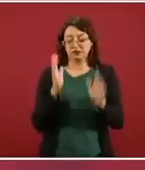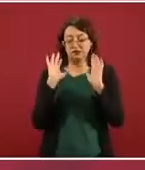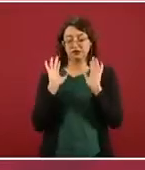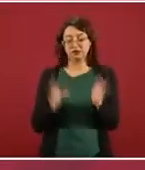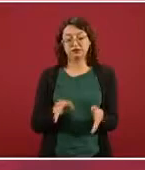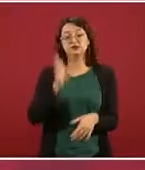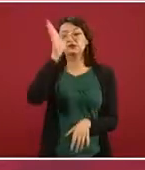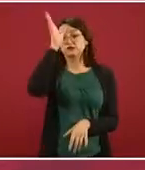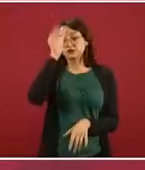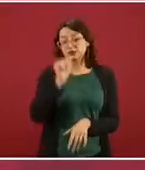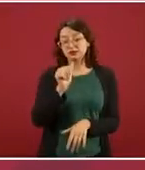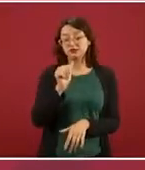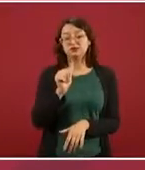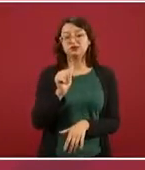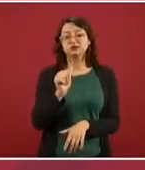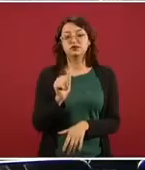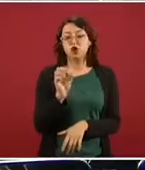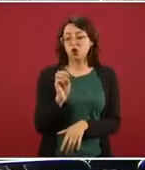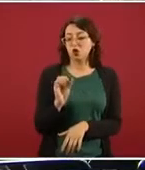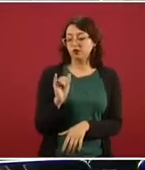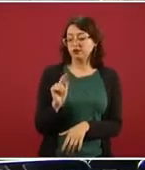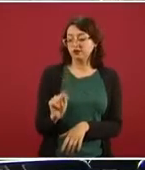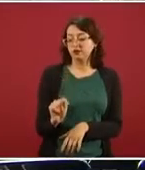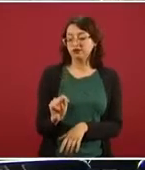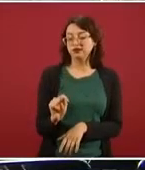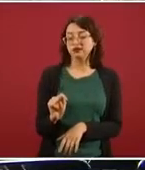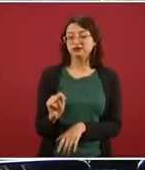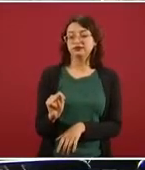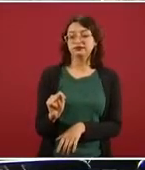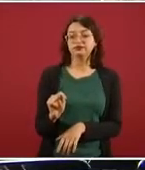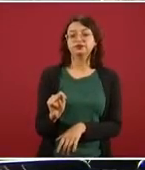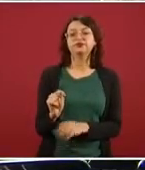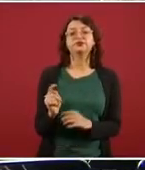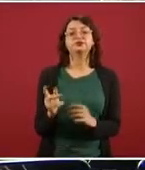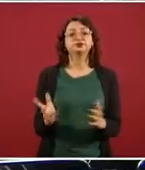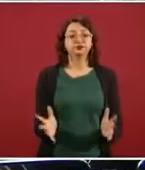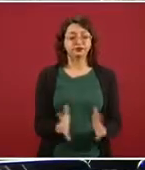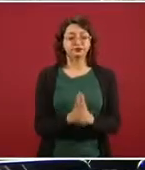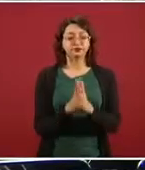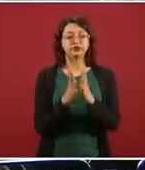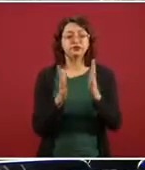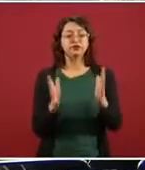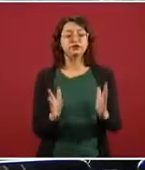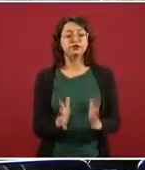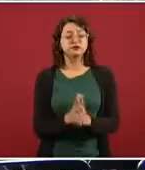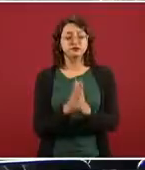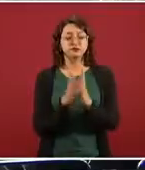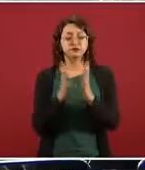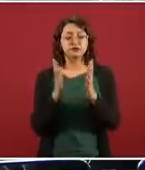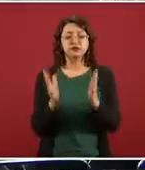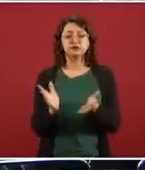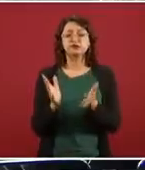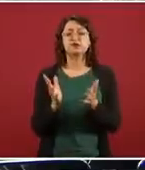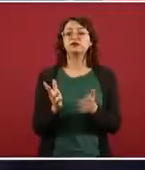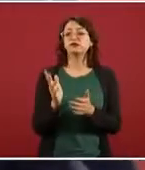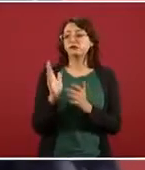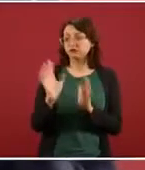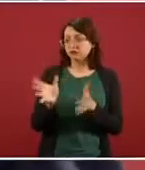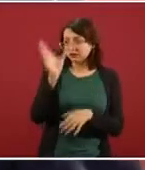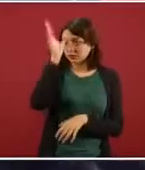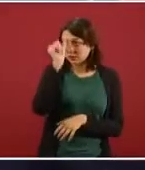La OIT, por ejemplo, participa ya tenemos acuerdos con